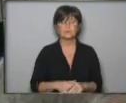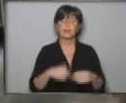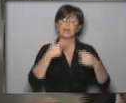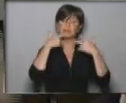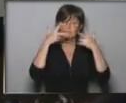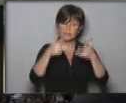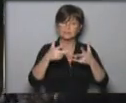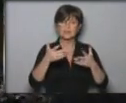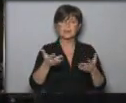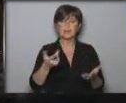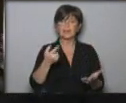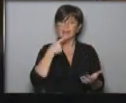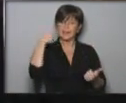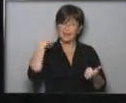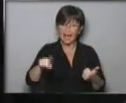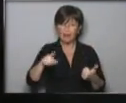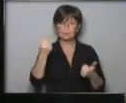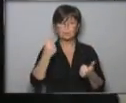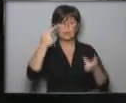Curiosa escena,